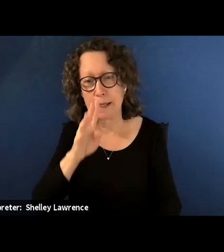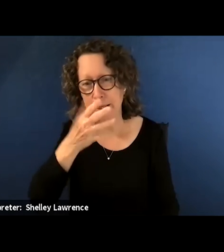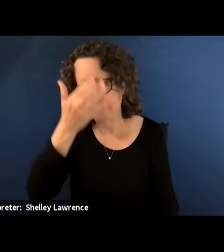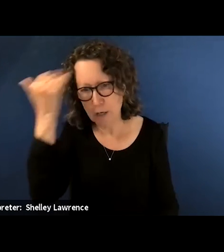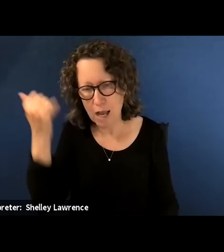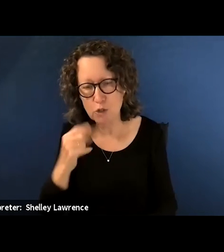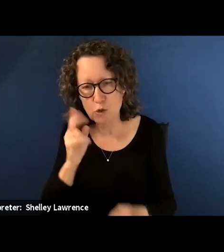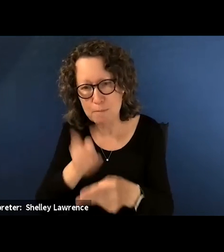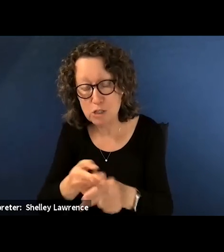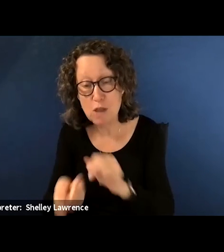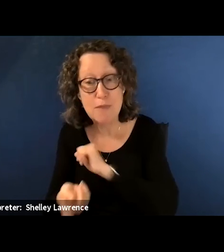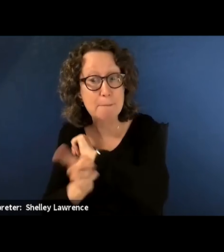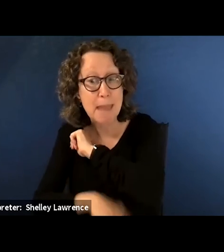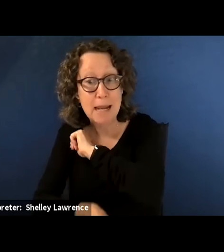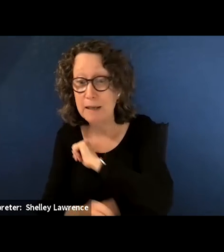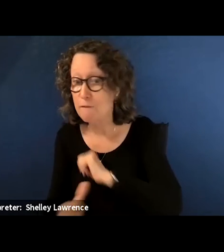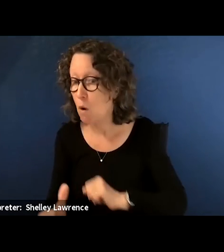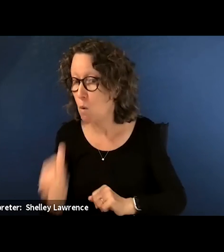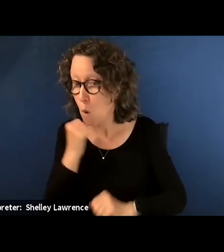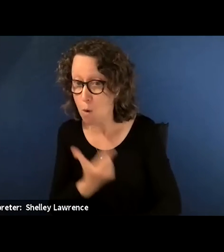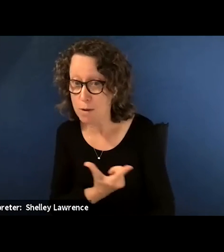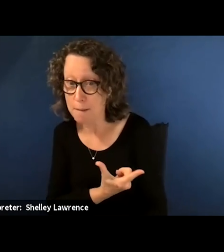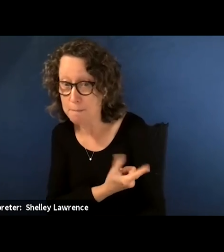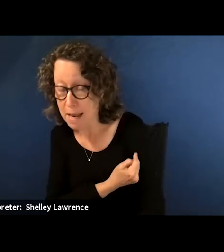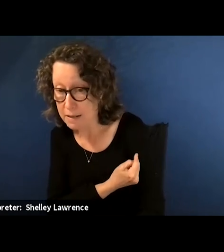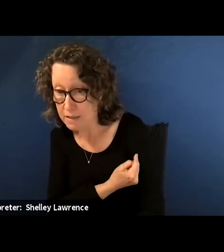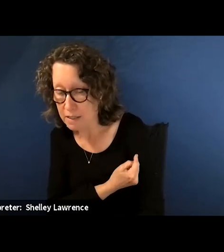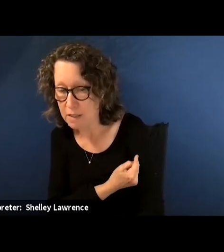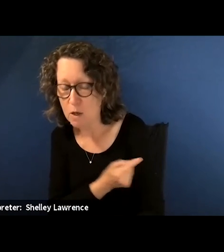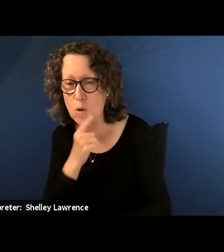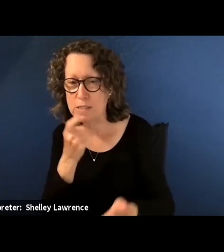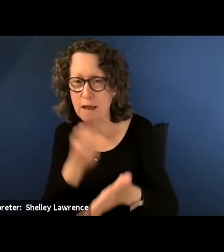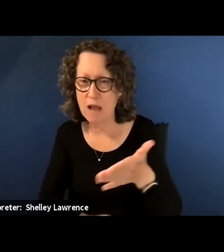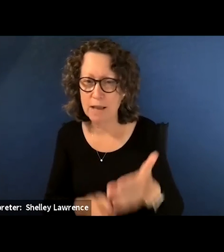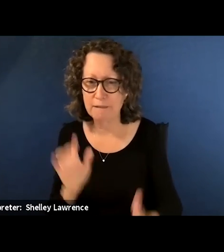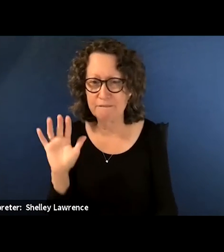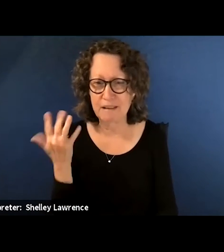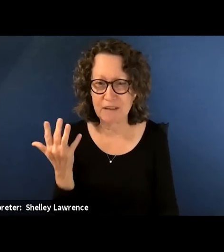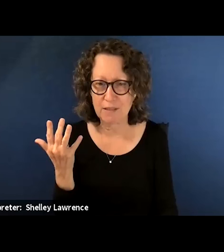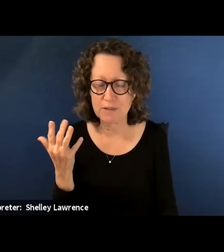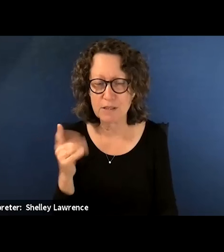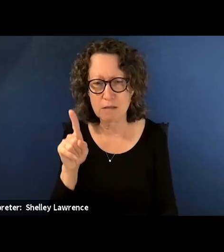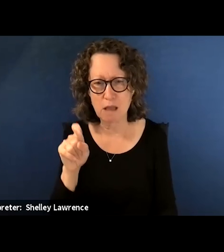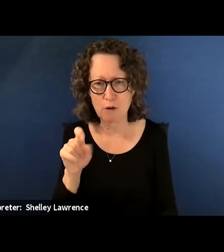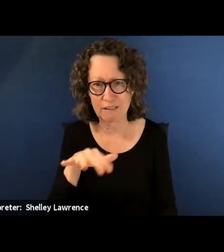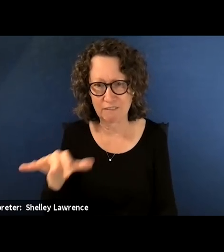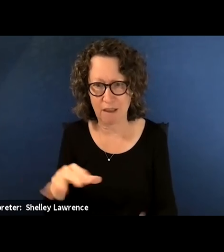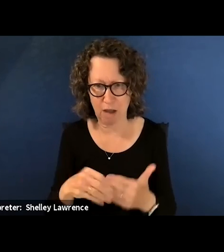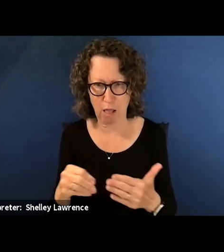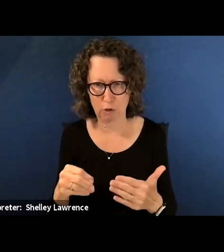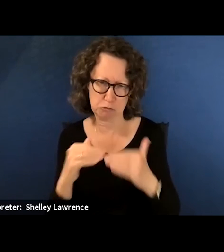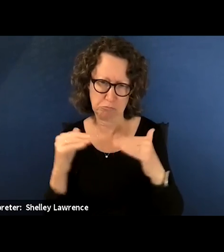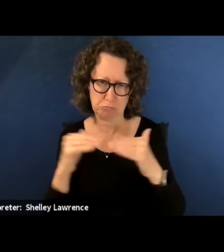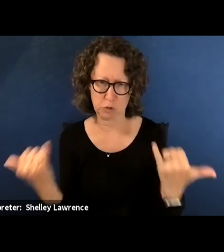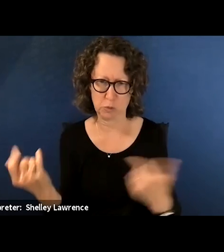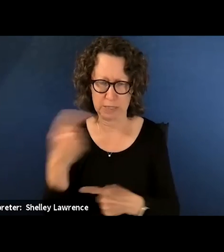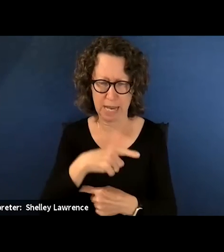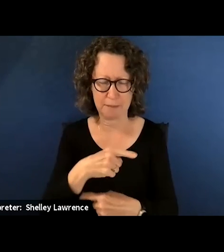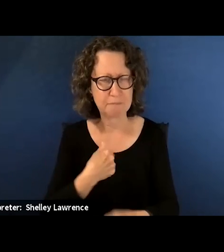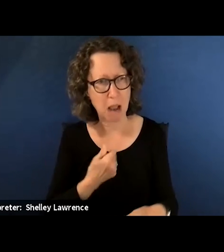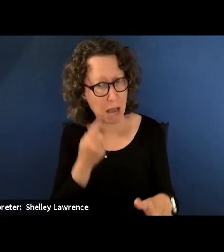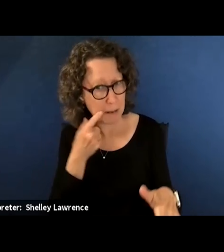no mencionó que la penalidad para rehusarse a la vacunación era una multa de $5,